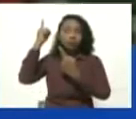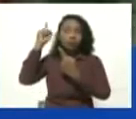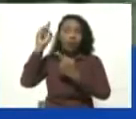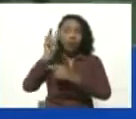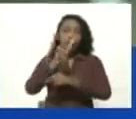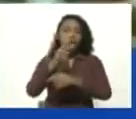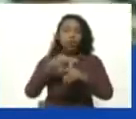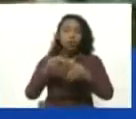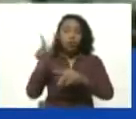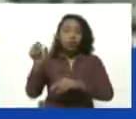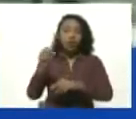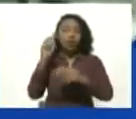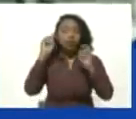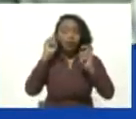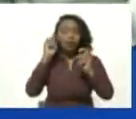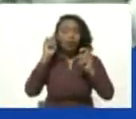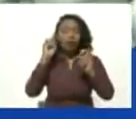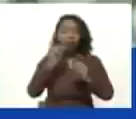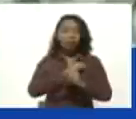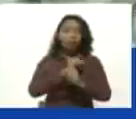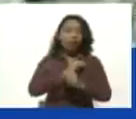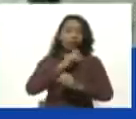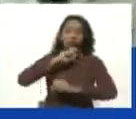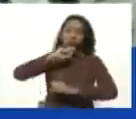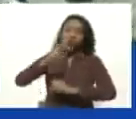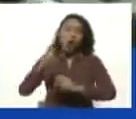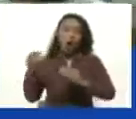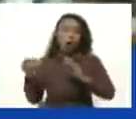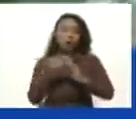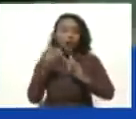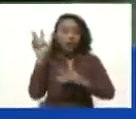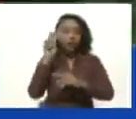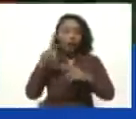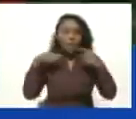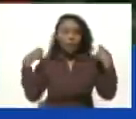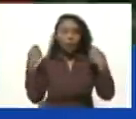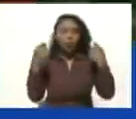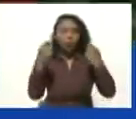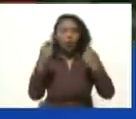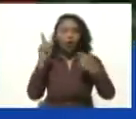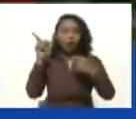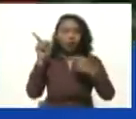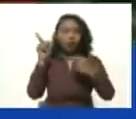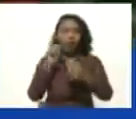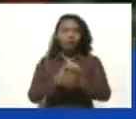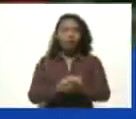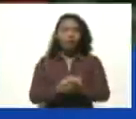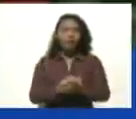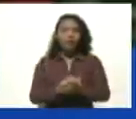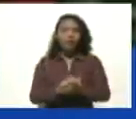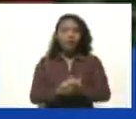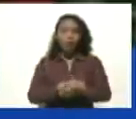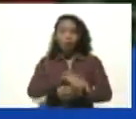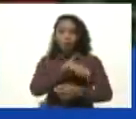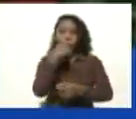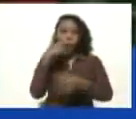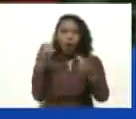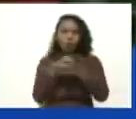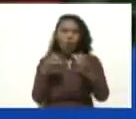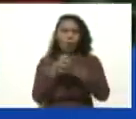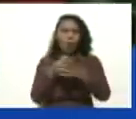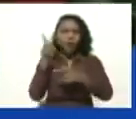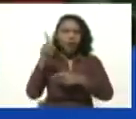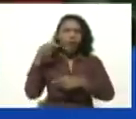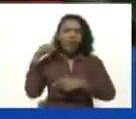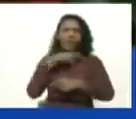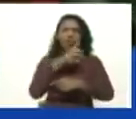producto de la xenofobia y del odio contra Venezuela promovido por la narco-oligarquía de